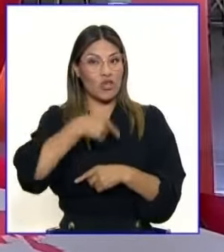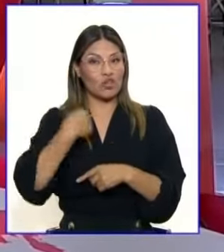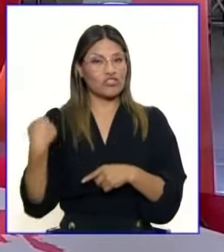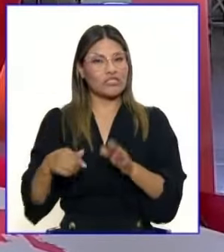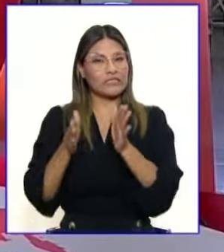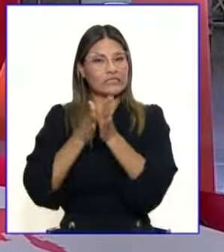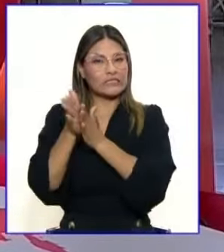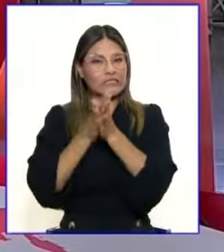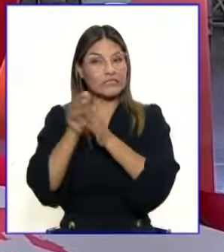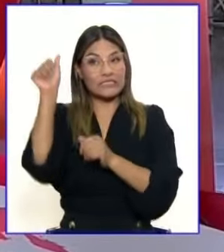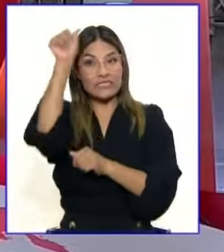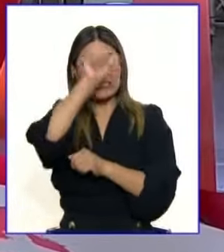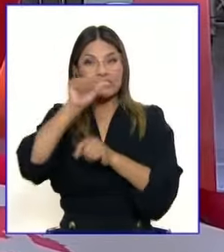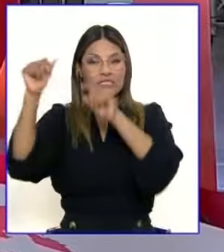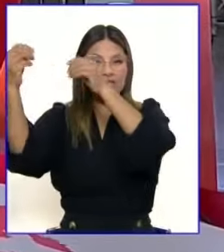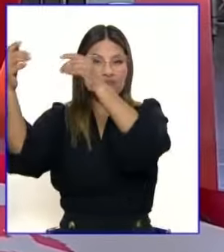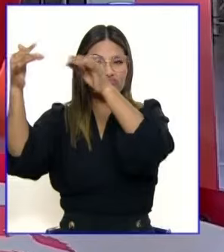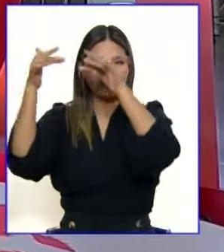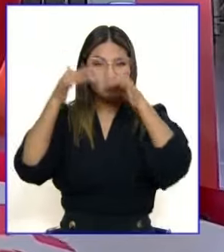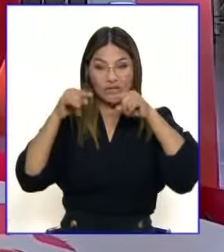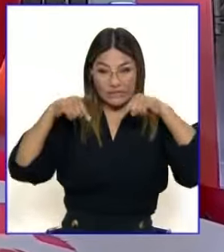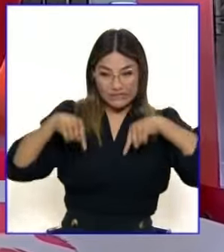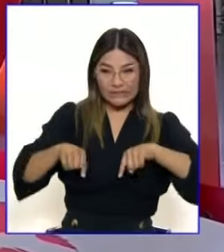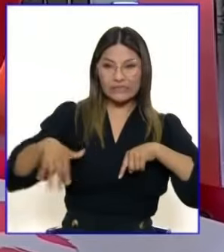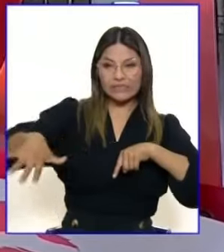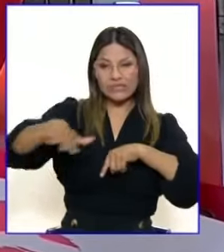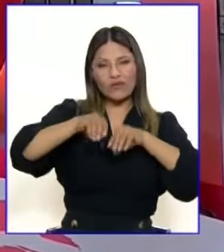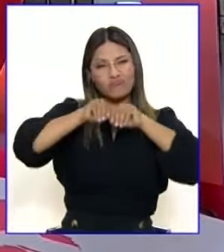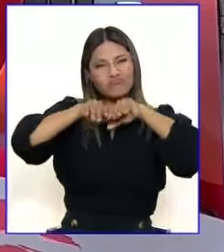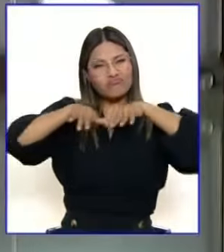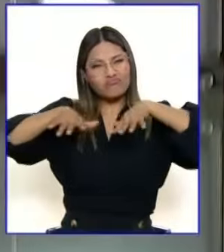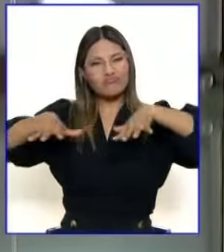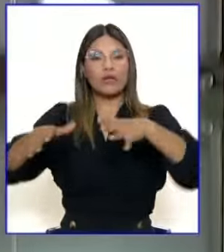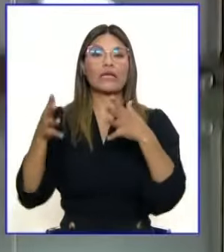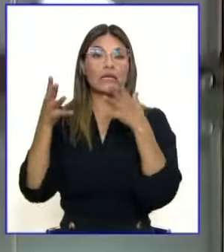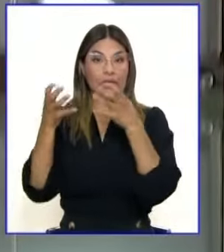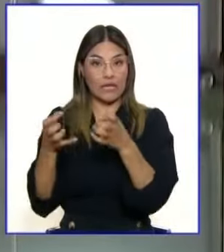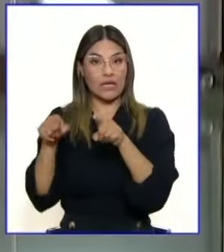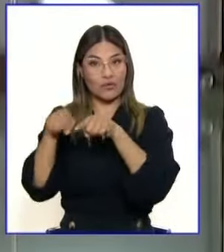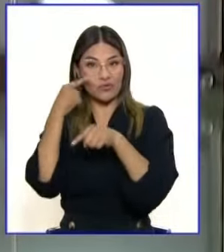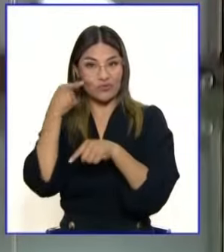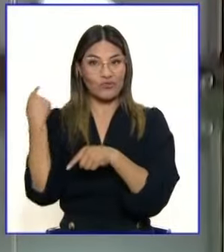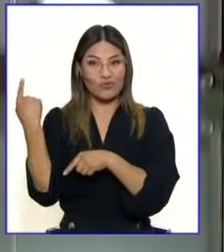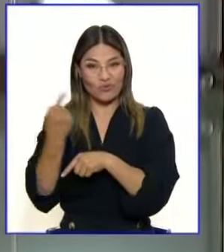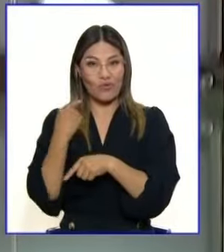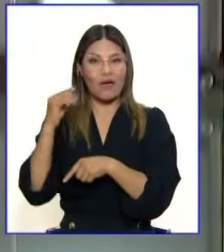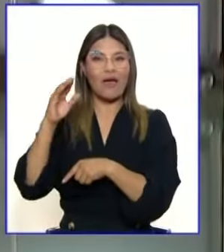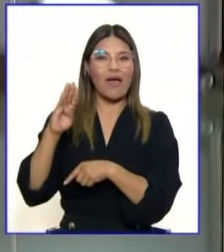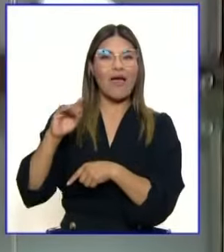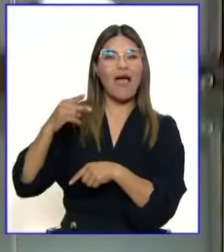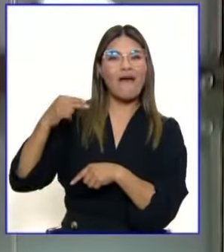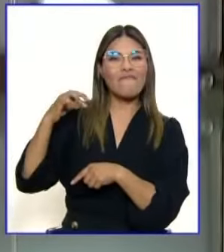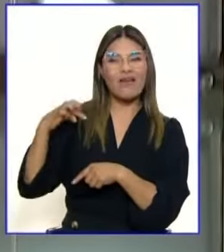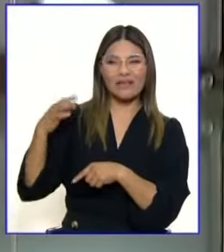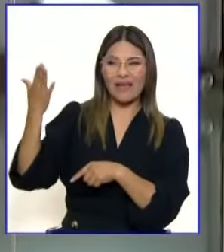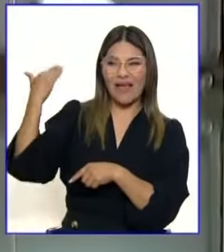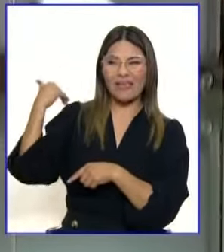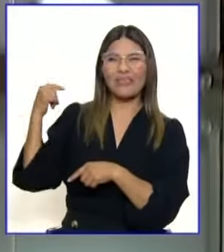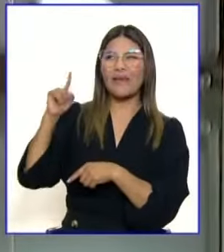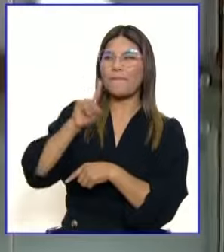Pacífico a través de la red de aliados que Estados Unidos tiene en la región del Asia-Pacífico, a través de este sistema Hub and Spokes que fue creado a partir